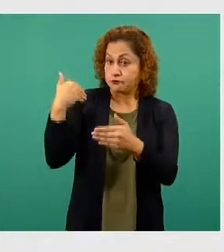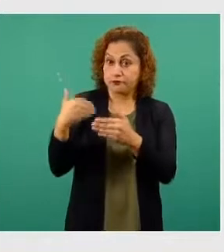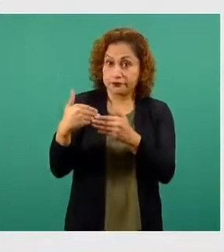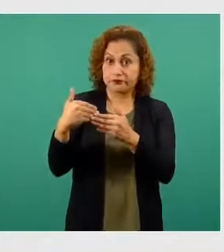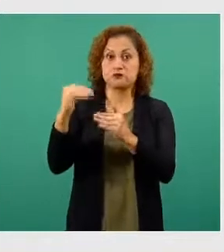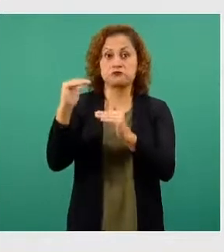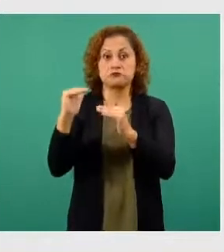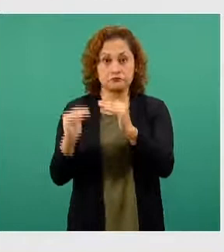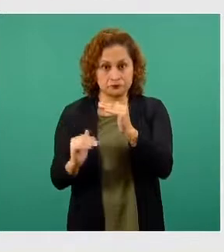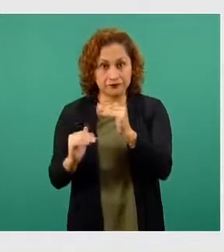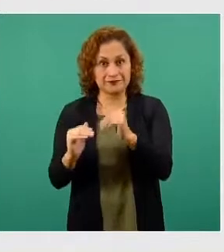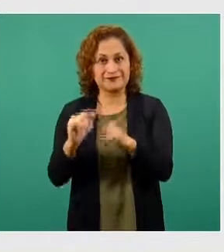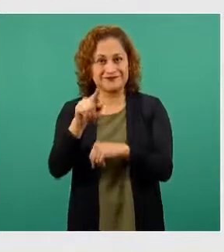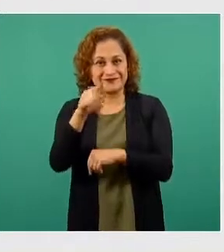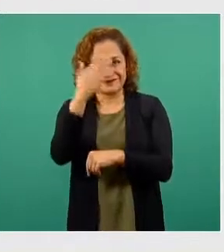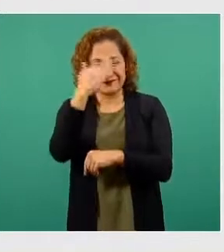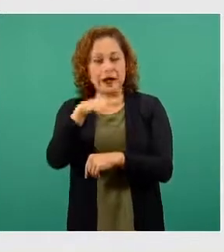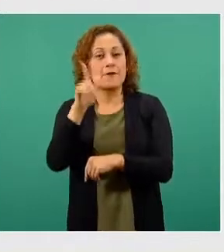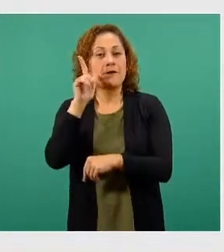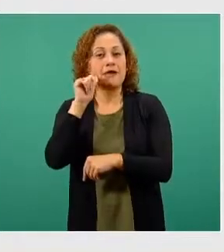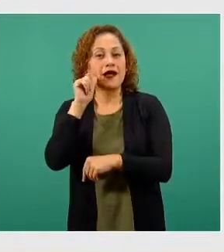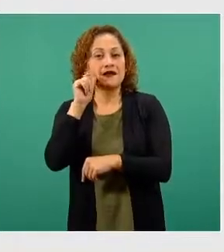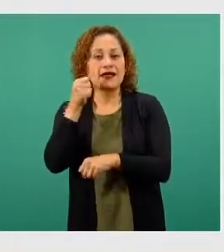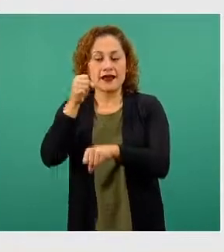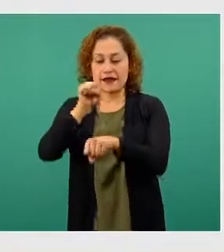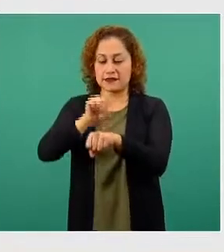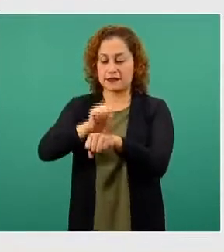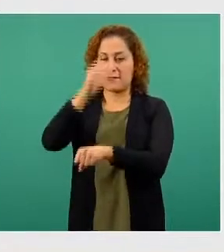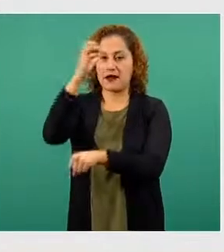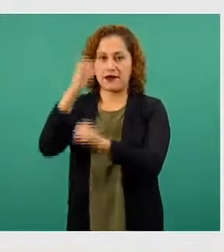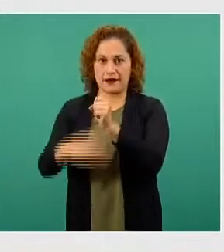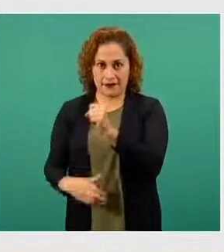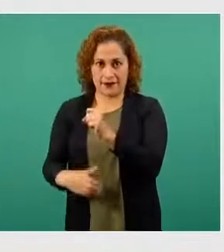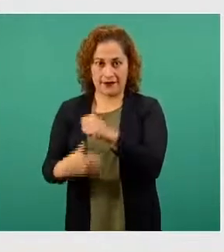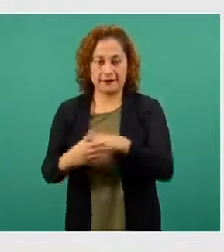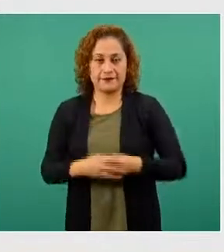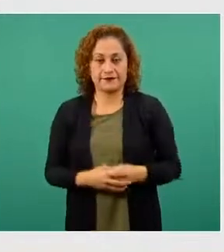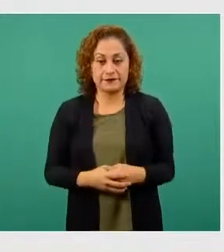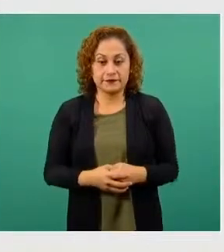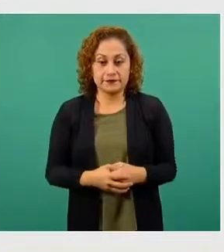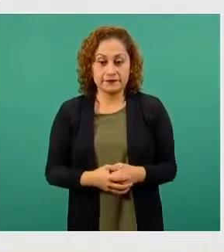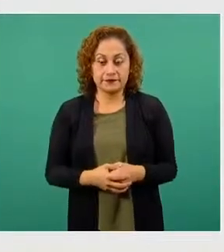disminución. Recordemos que mañana cierra la semana epidemiológica y